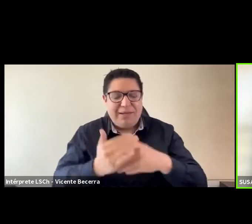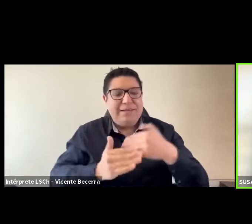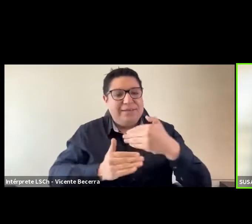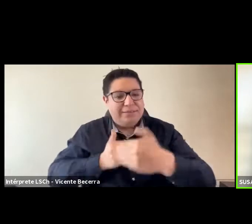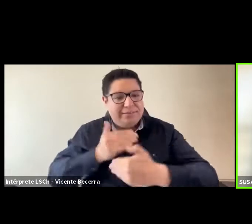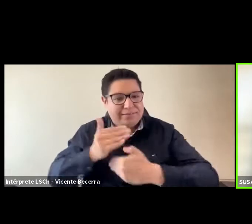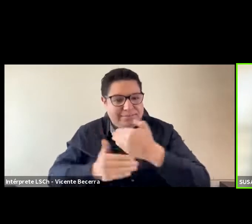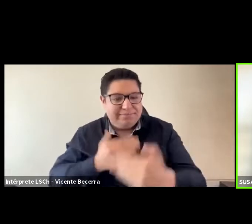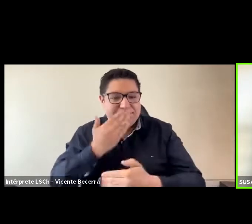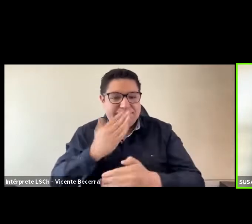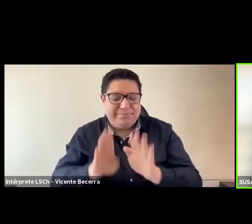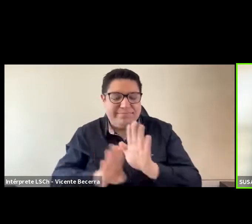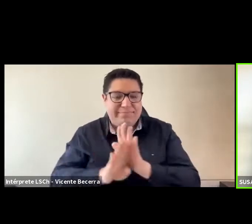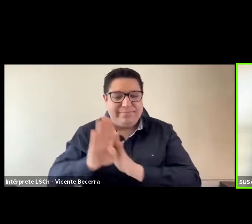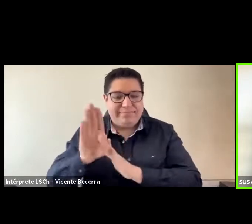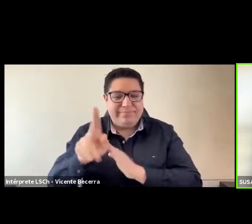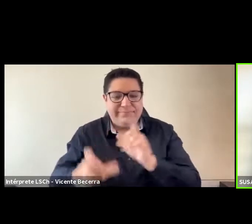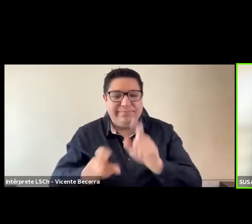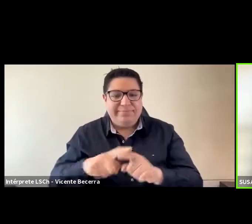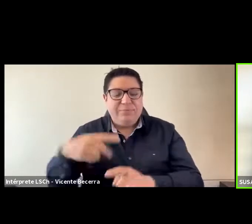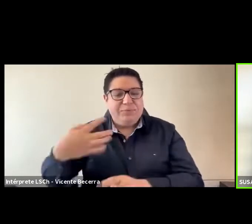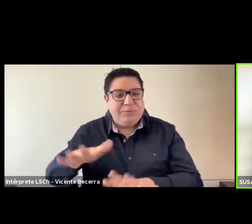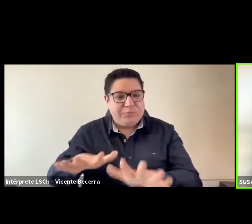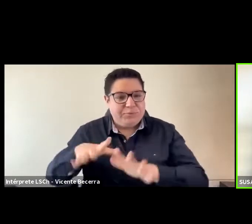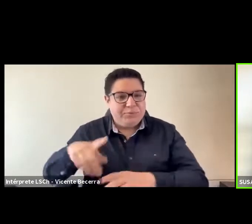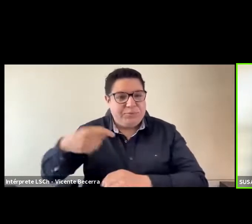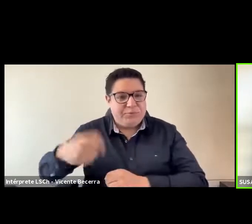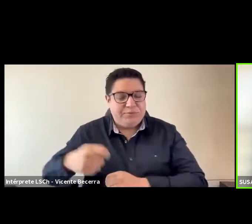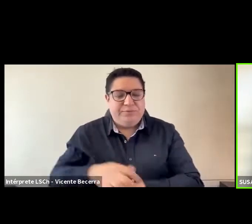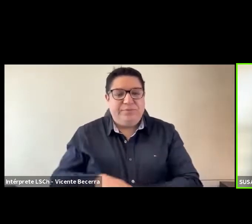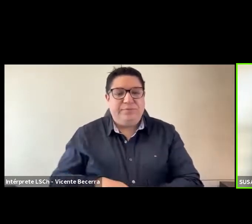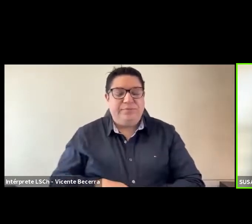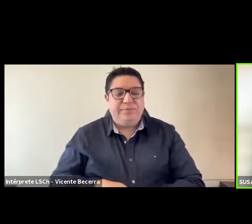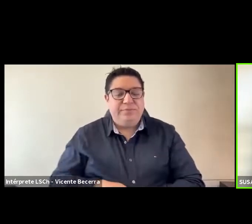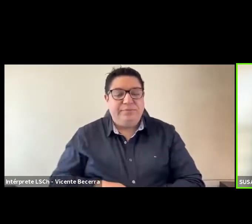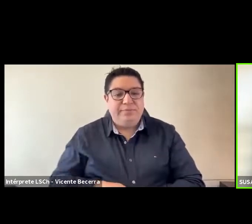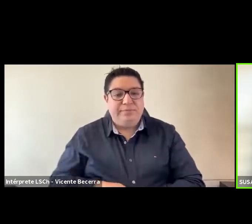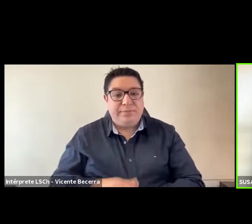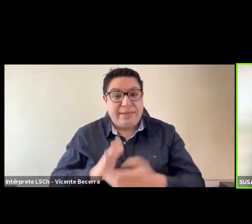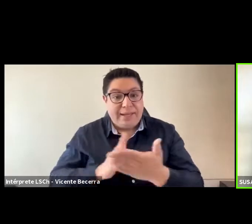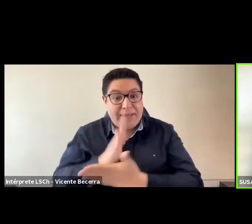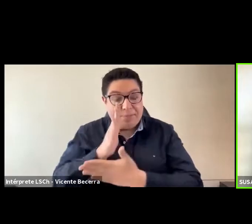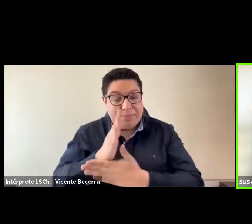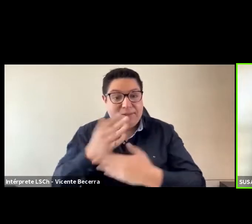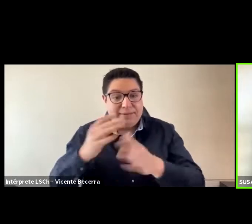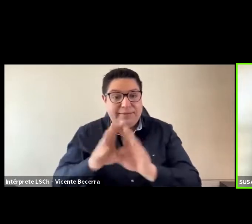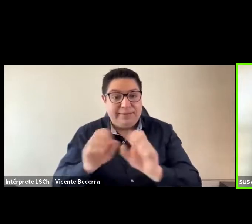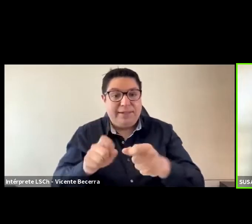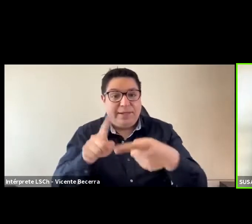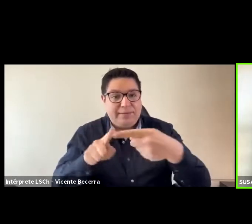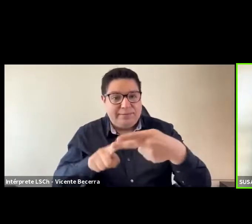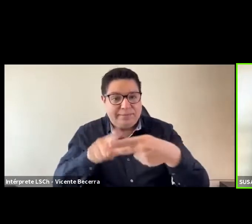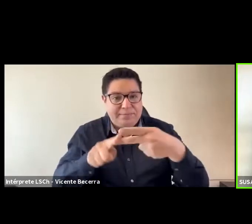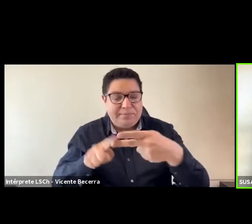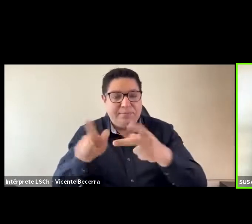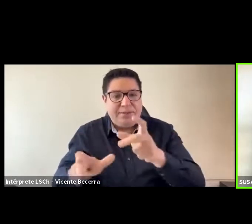mejor con valor a la ciudadanía entonces para empezar tenemos dos panelistas